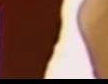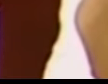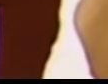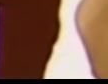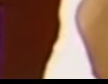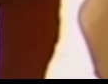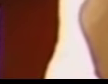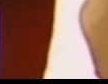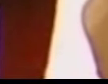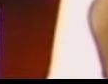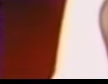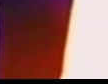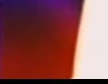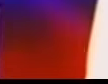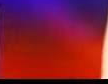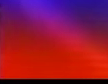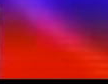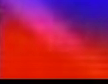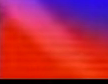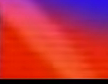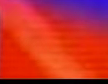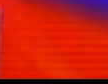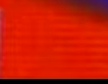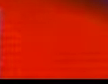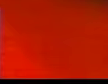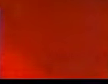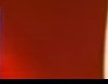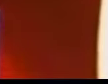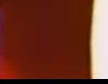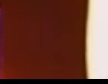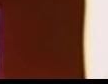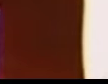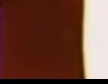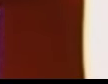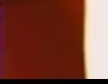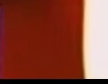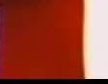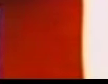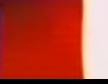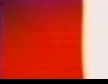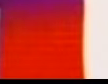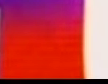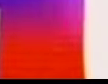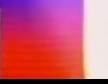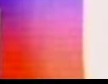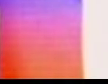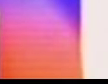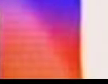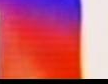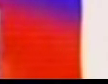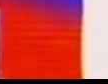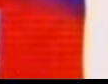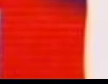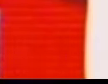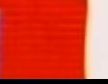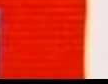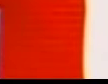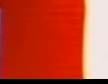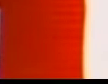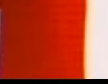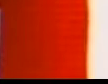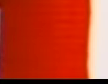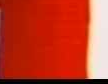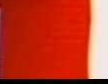sistema de pico y placa, un día puede ir cierto número, otro día puede ir otro número de placa. En el caso de carros